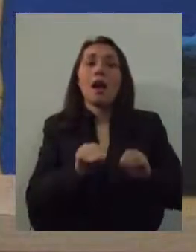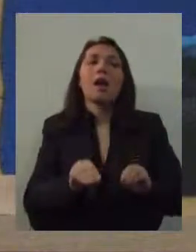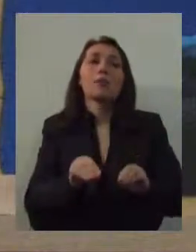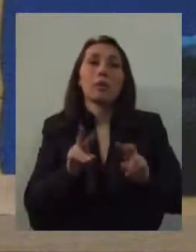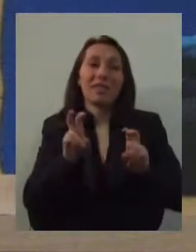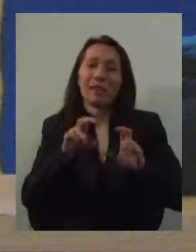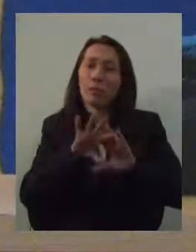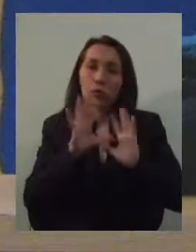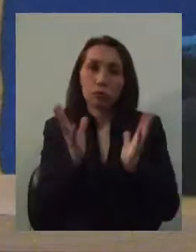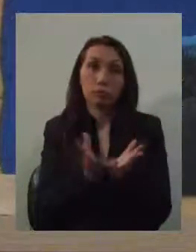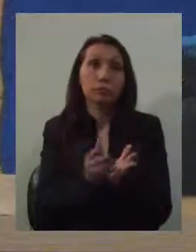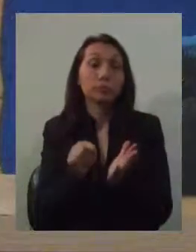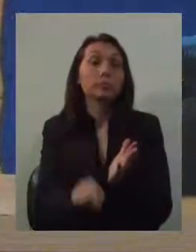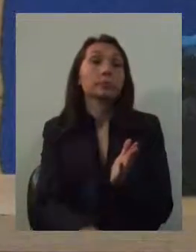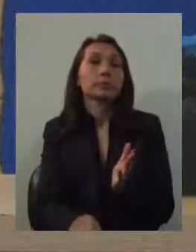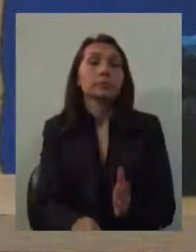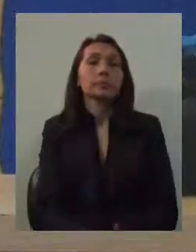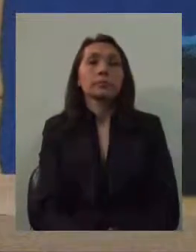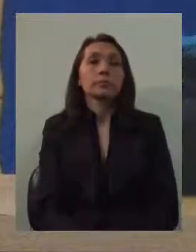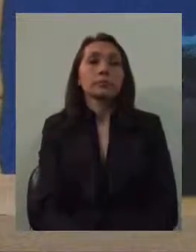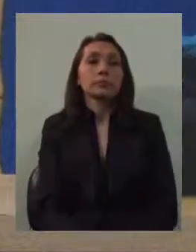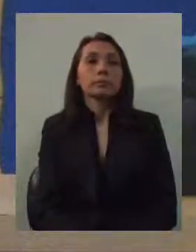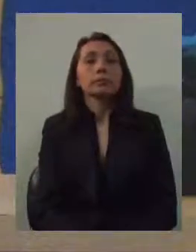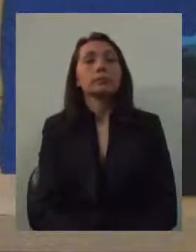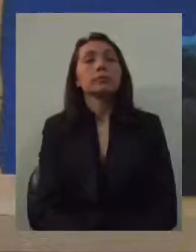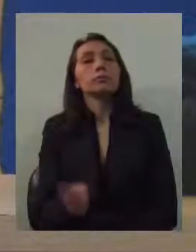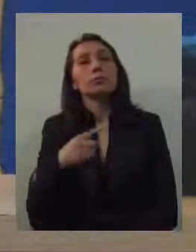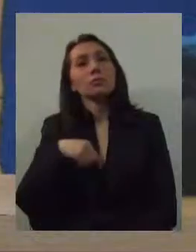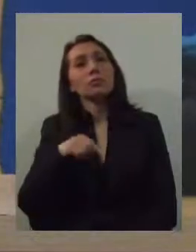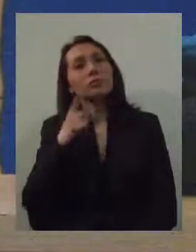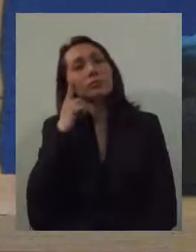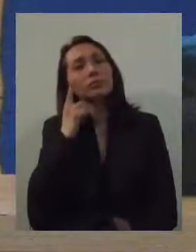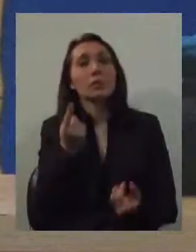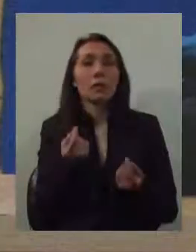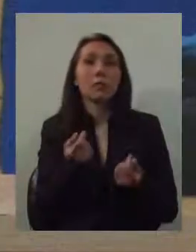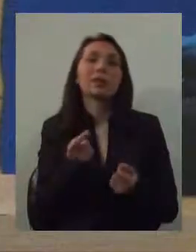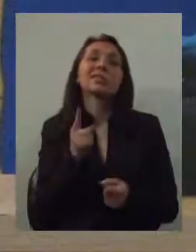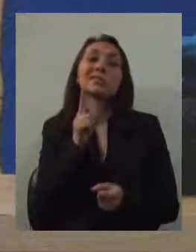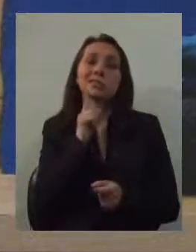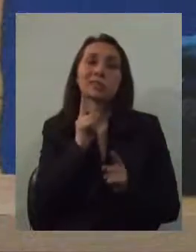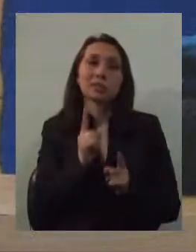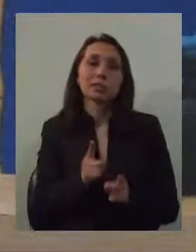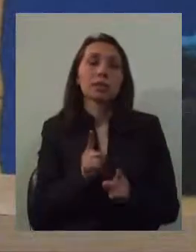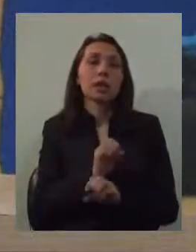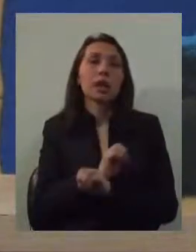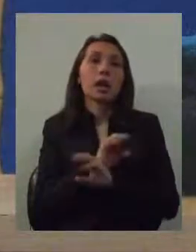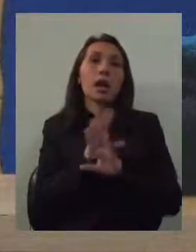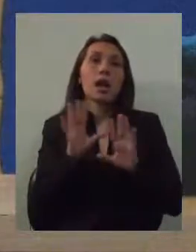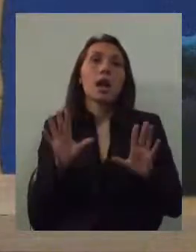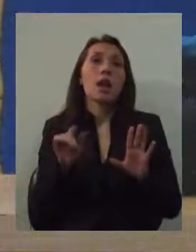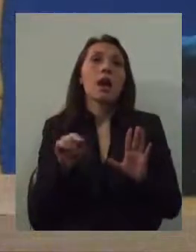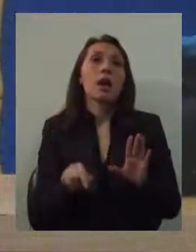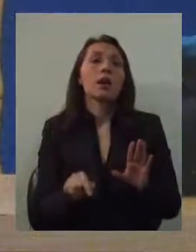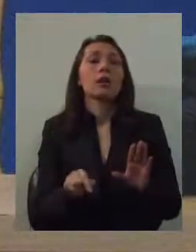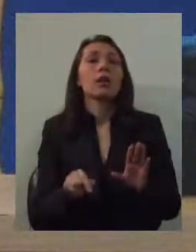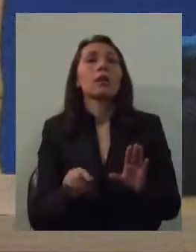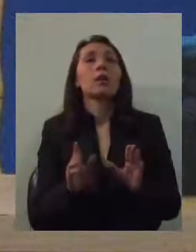del asunto. Todo esto nos parece que tiene que quedar claro precisamente